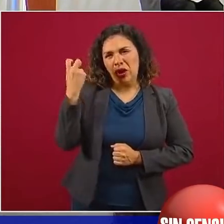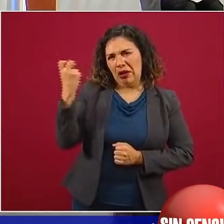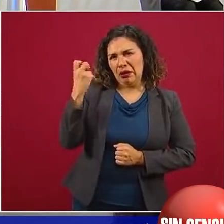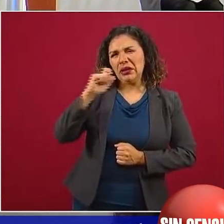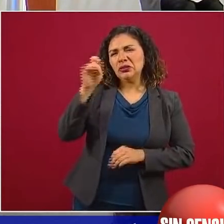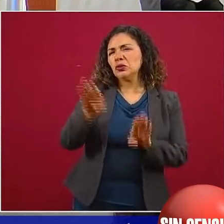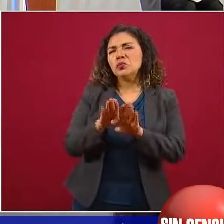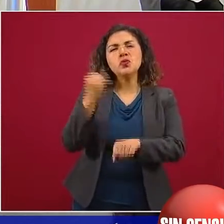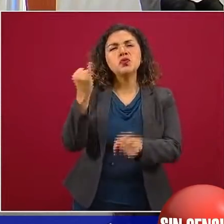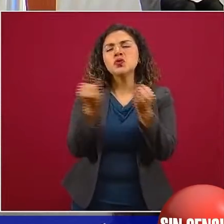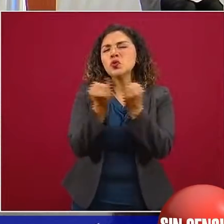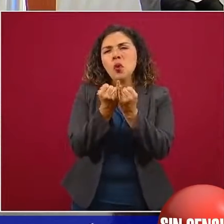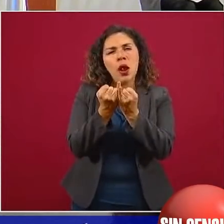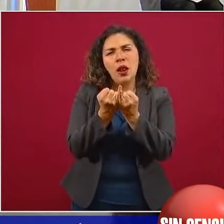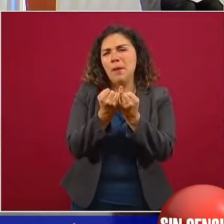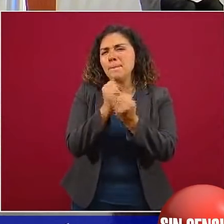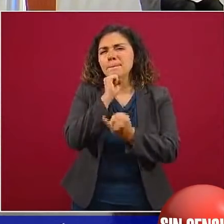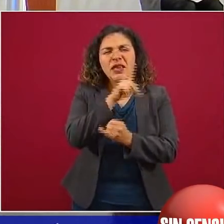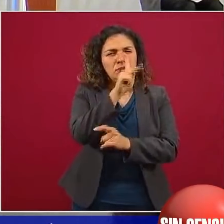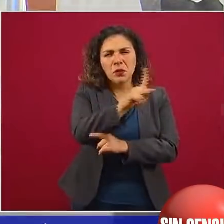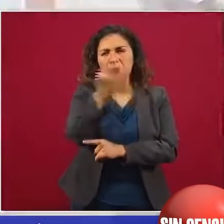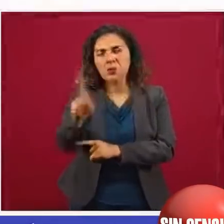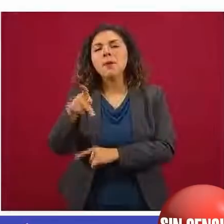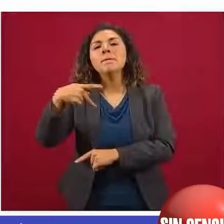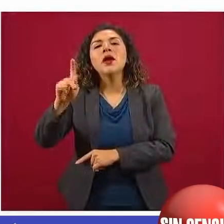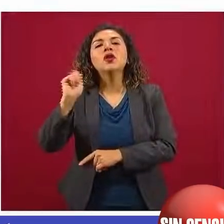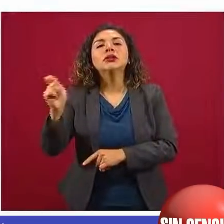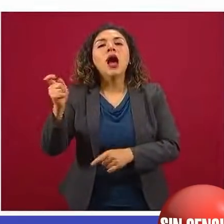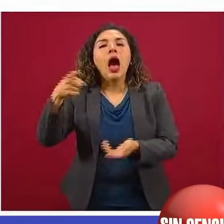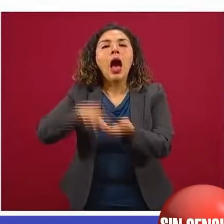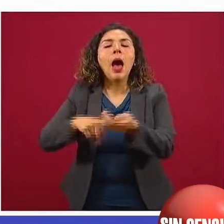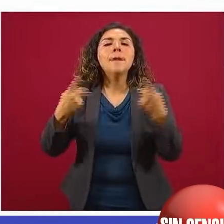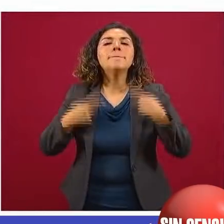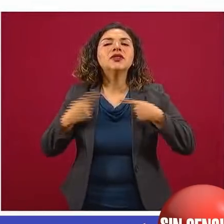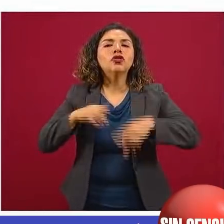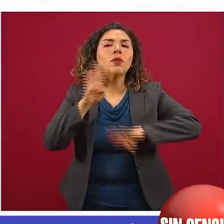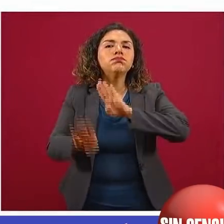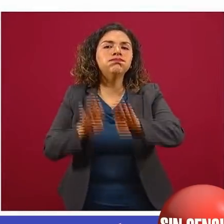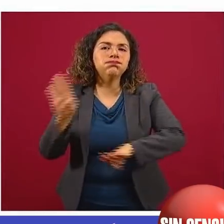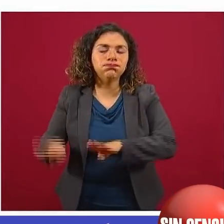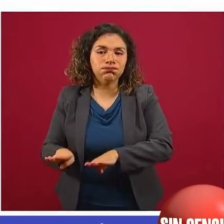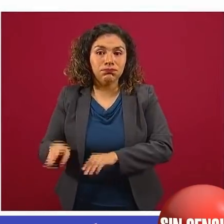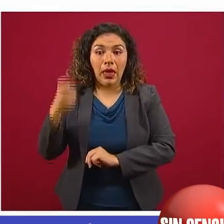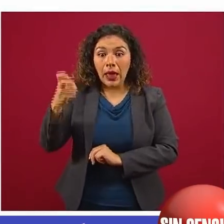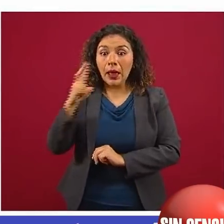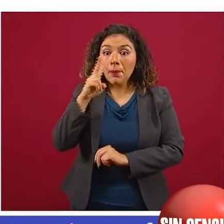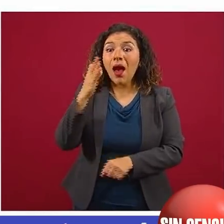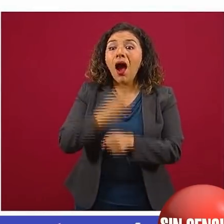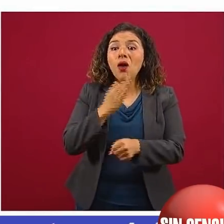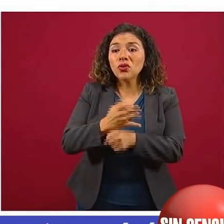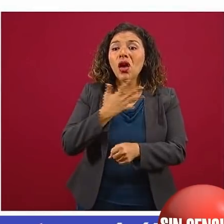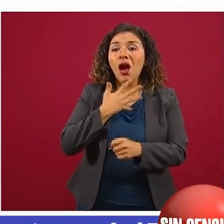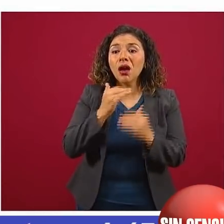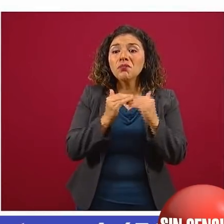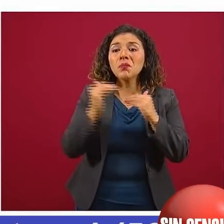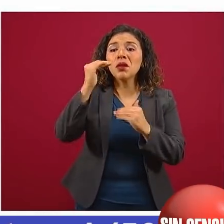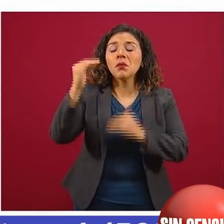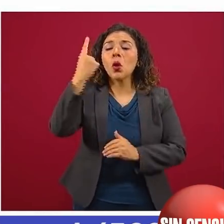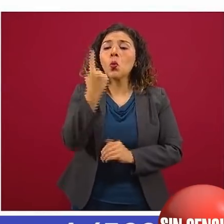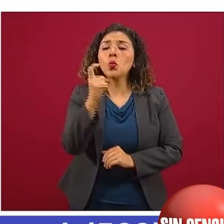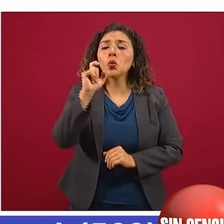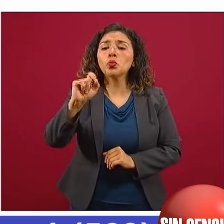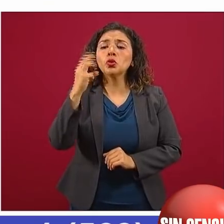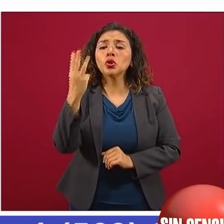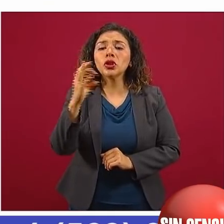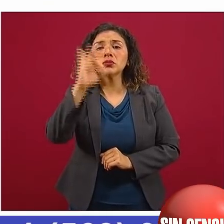la mortalidad, para el número de muertes. Y lo que vemos es esta reducción, en este momento está creciendo a 1.3%